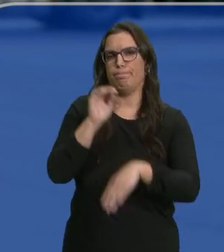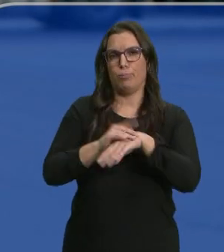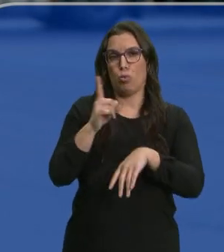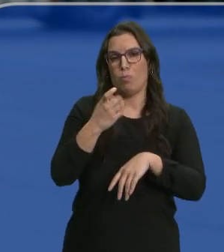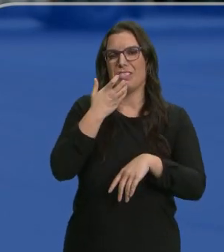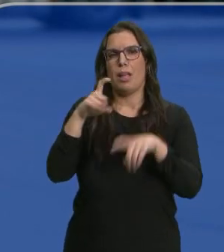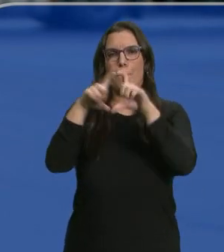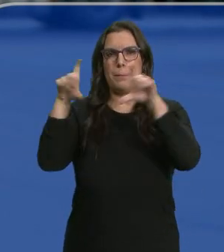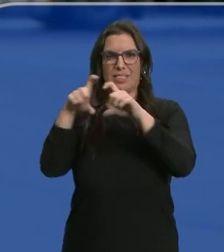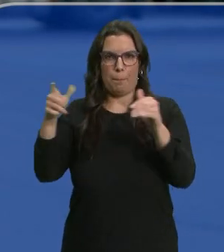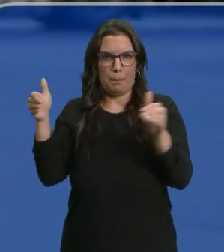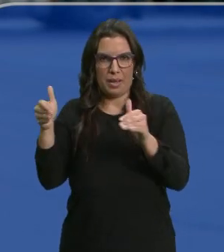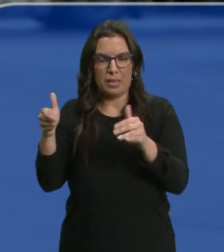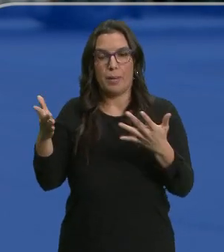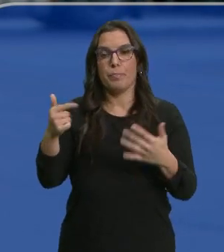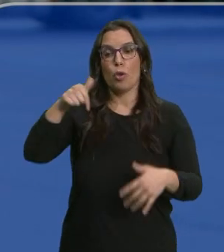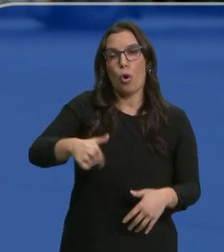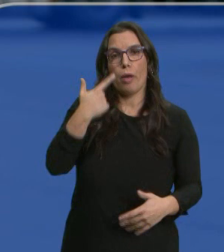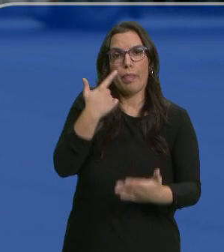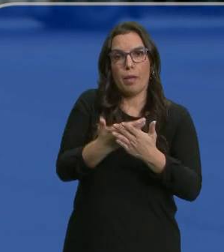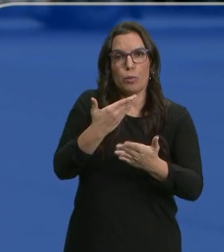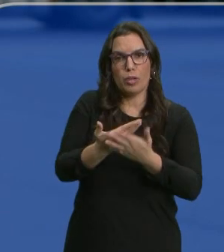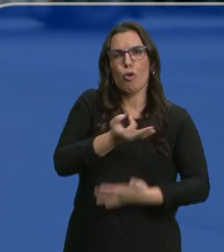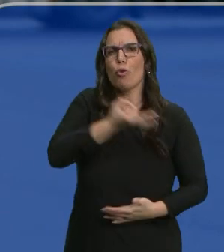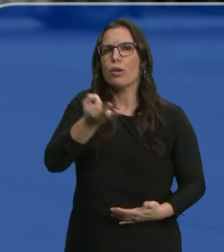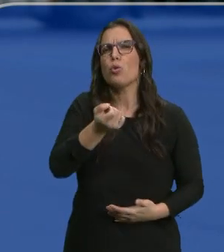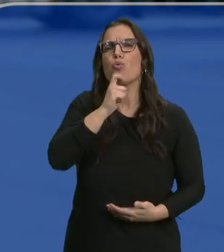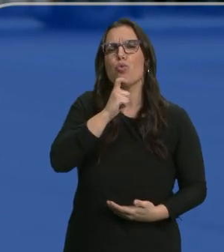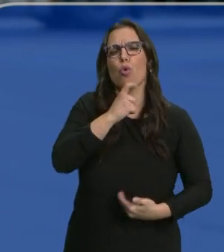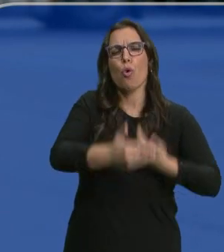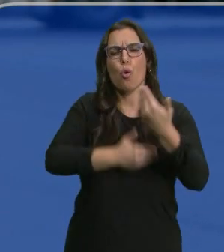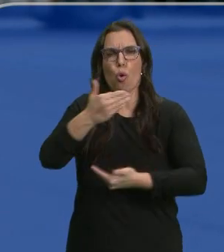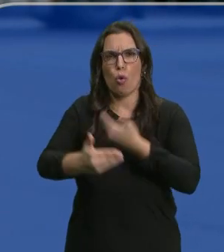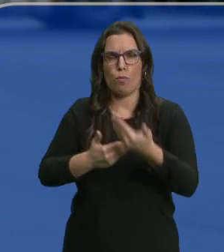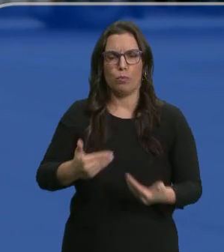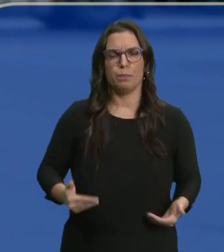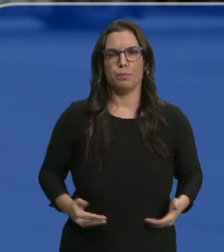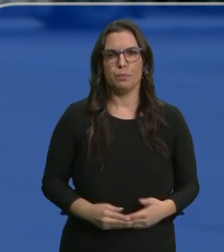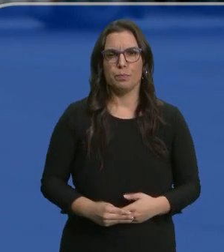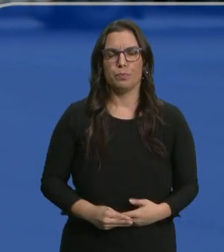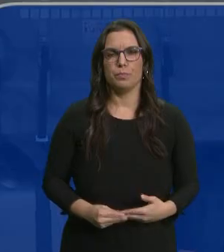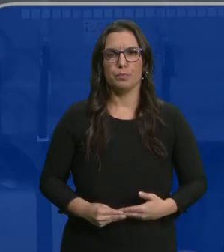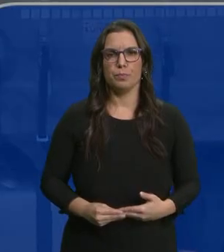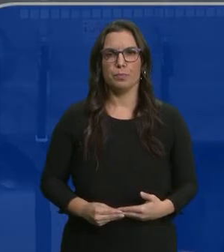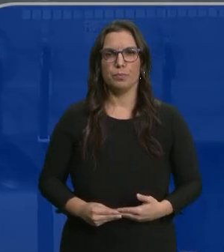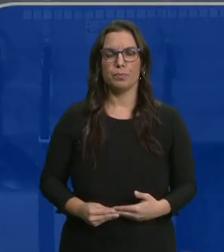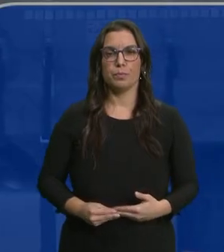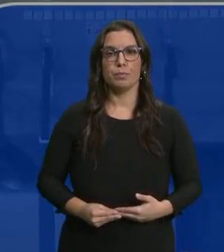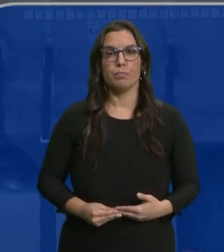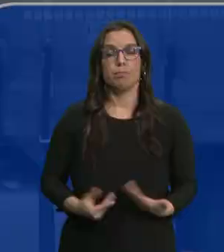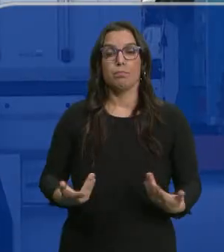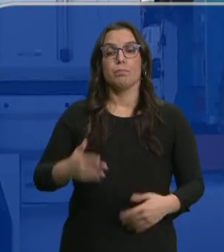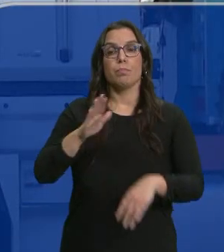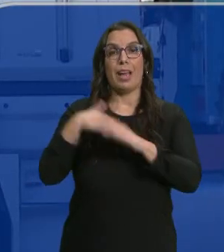pequeñas empresas. Hoy vamos a mostrarles cómo se hace de forma correcta la carga y la descarga de un camión. Para